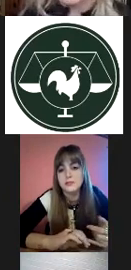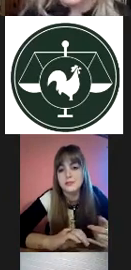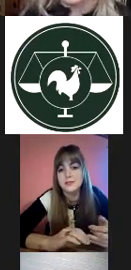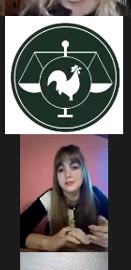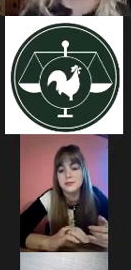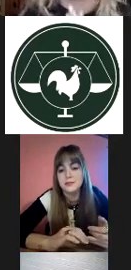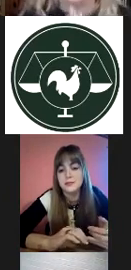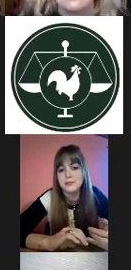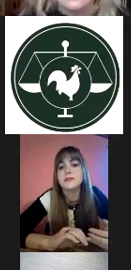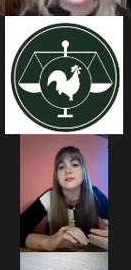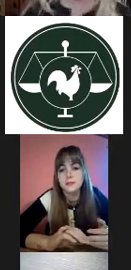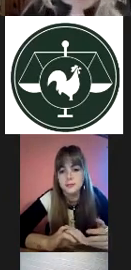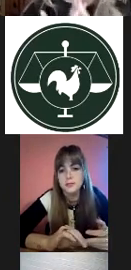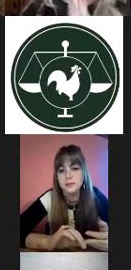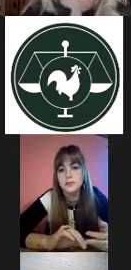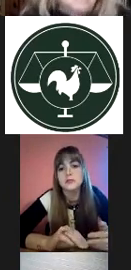varias personas,